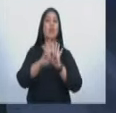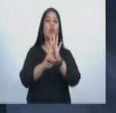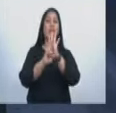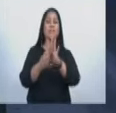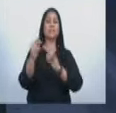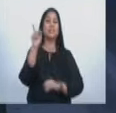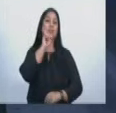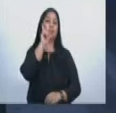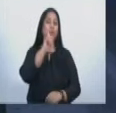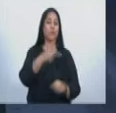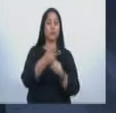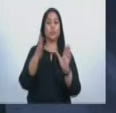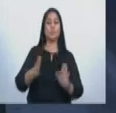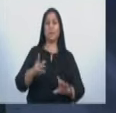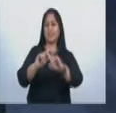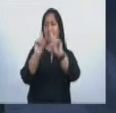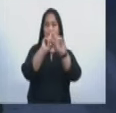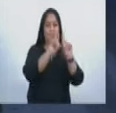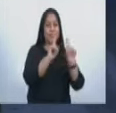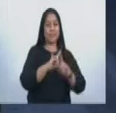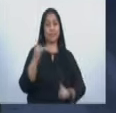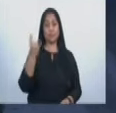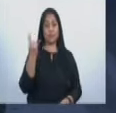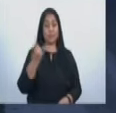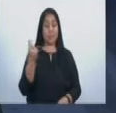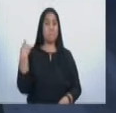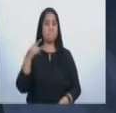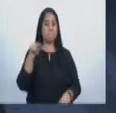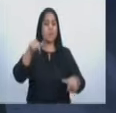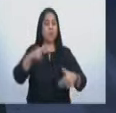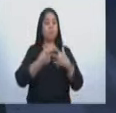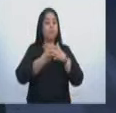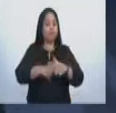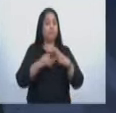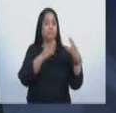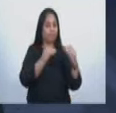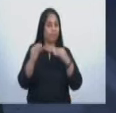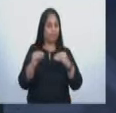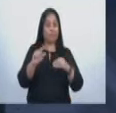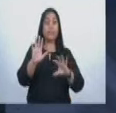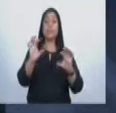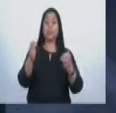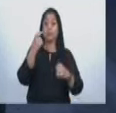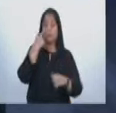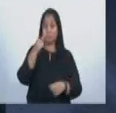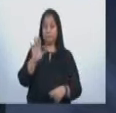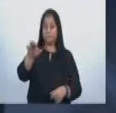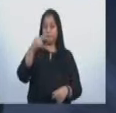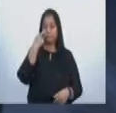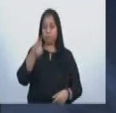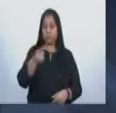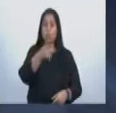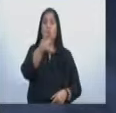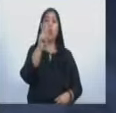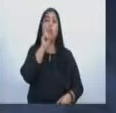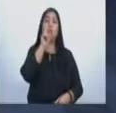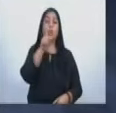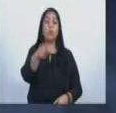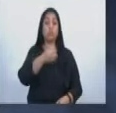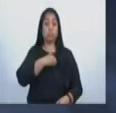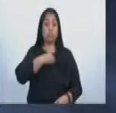guatemaltecas que vienen de distintas universidades para ello estimados jóvenes les voy a solicitar que levanten su